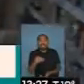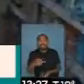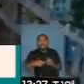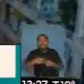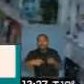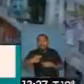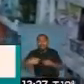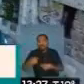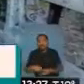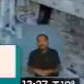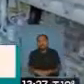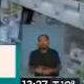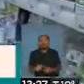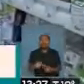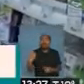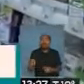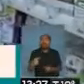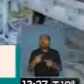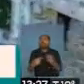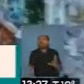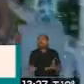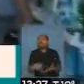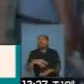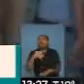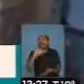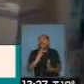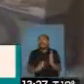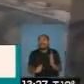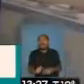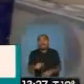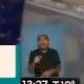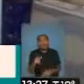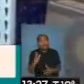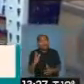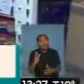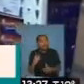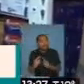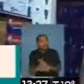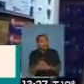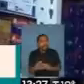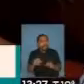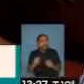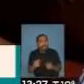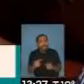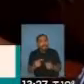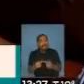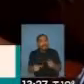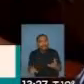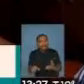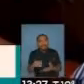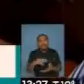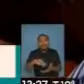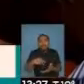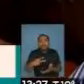guiamos por otros productos básicos como la harina, ¿no?, que tiene que ver con todo lo que es y sus derivados, el pan, los